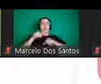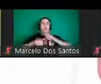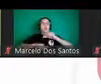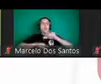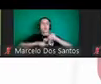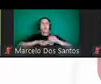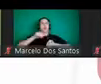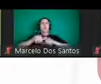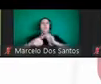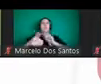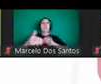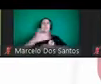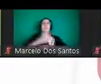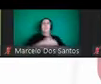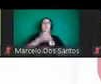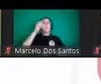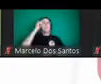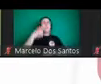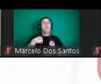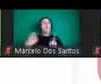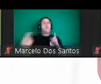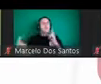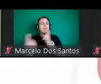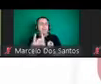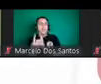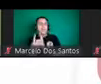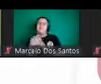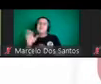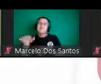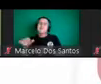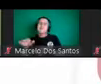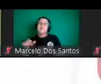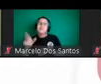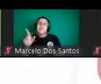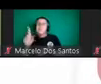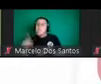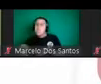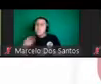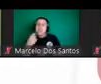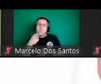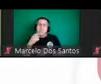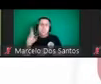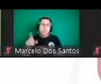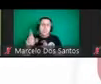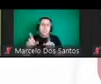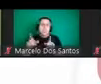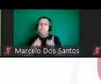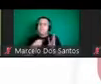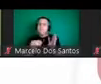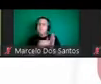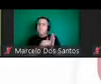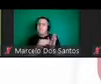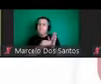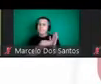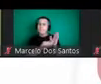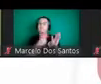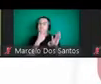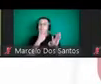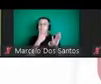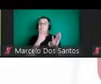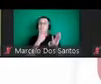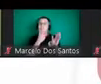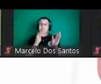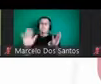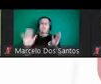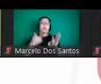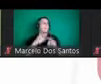intervengo desde, digamos, desde una mirada más objetiva, analizada, y construyo en algo concreto